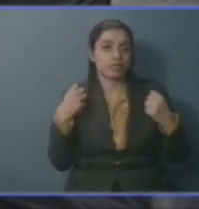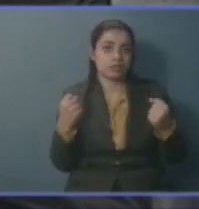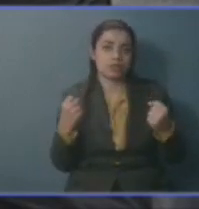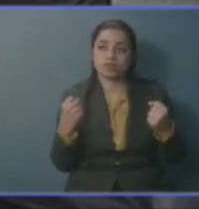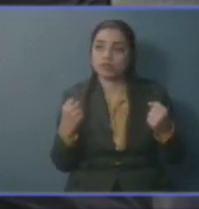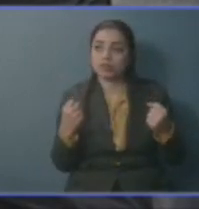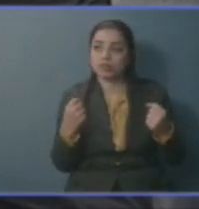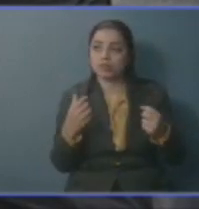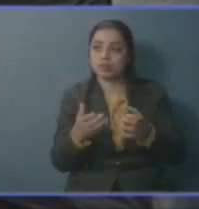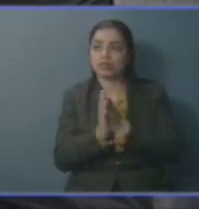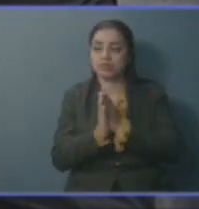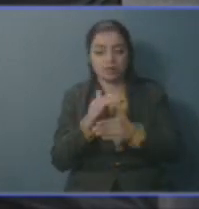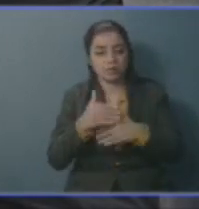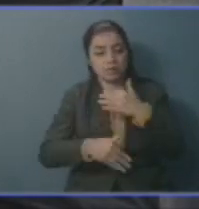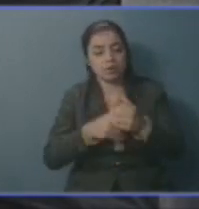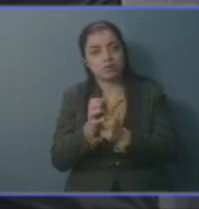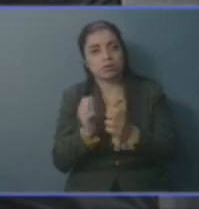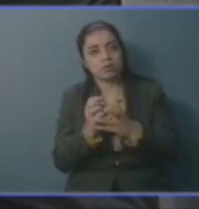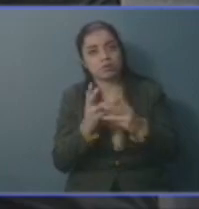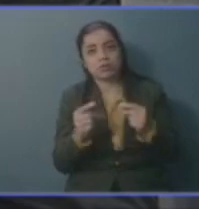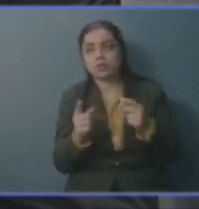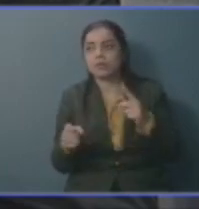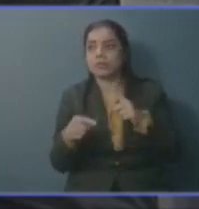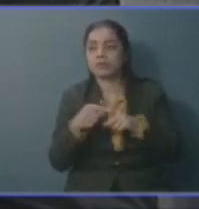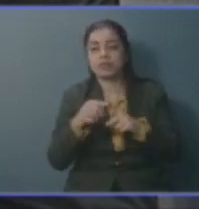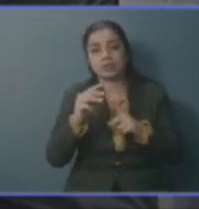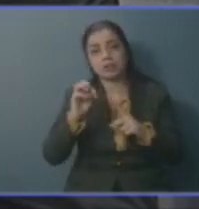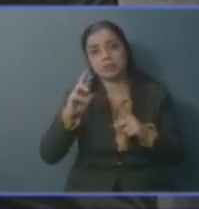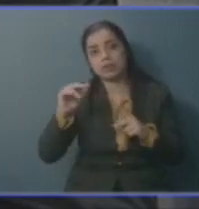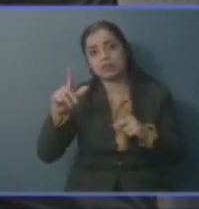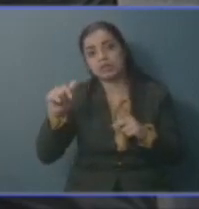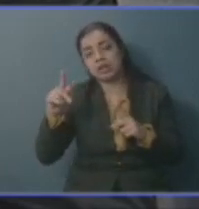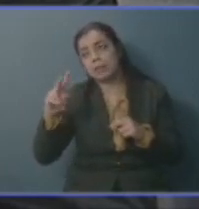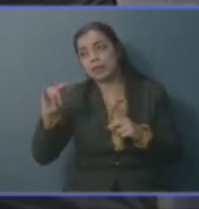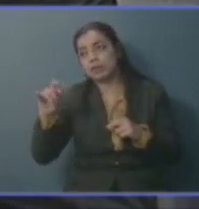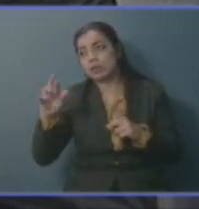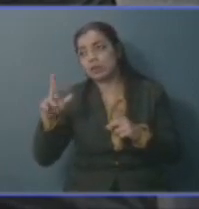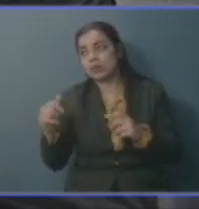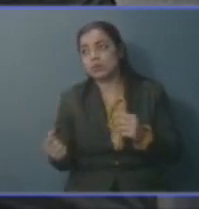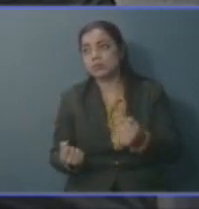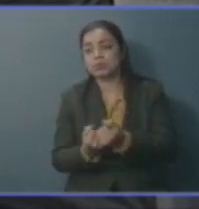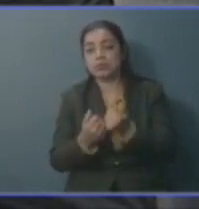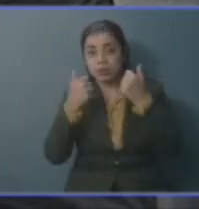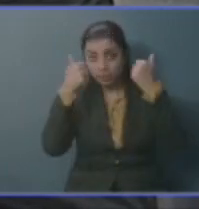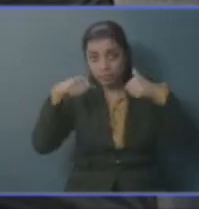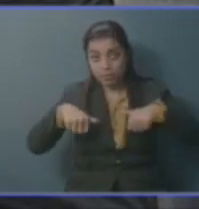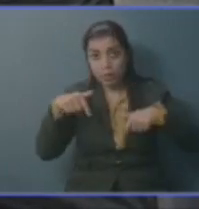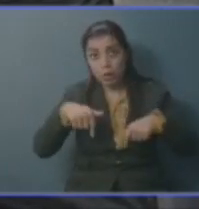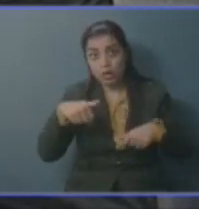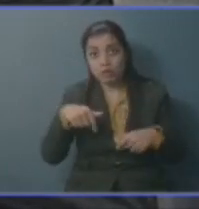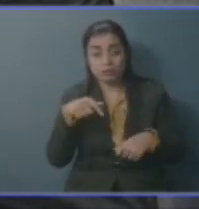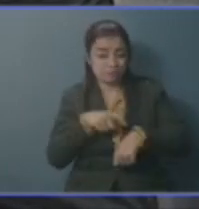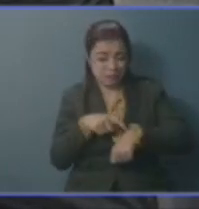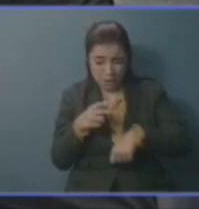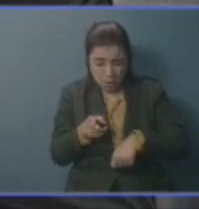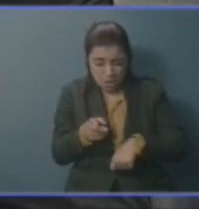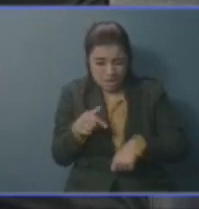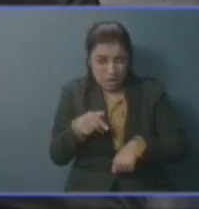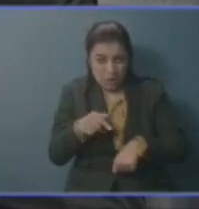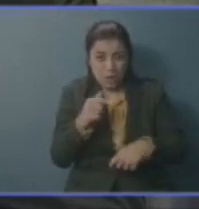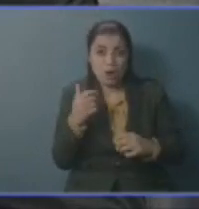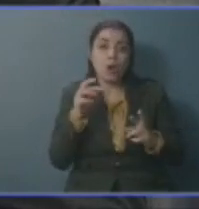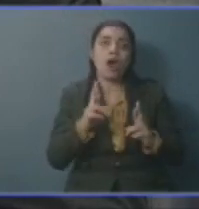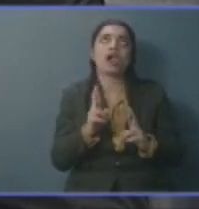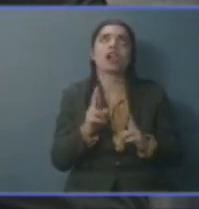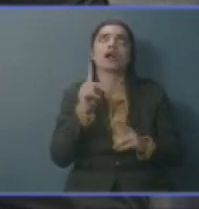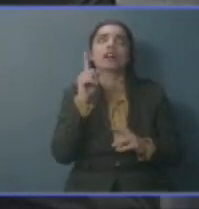sí solicitaría la dispensa de trámite acompañando a Marcela Villatoro para poder aprobar eso hoy mismo, precisamente. Es necesario, ojalá,